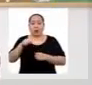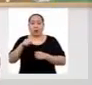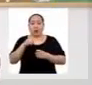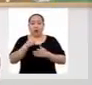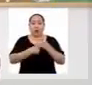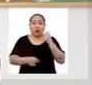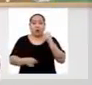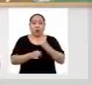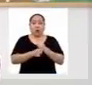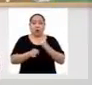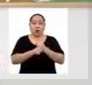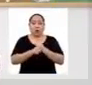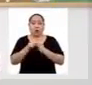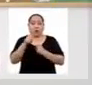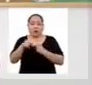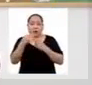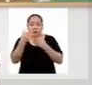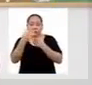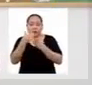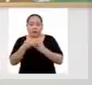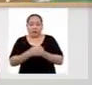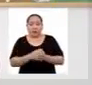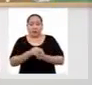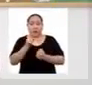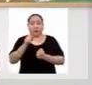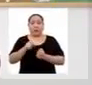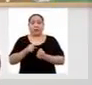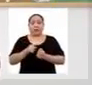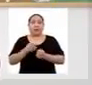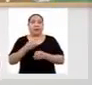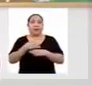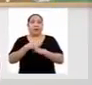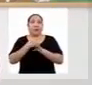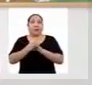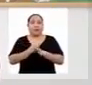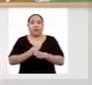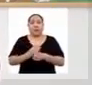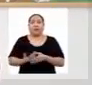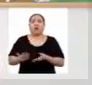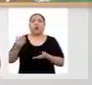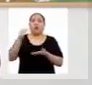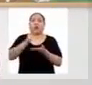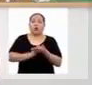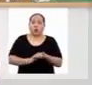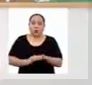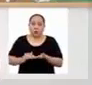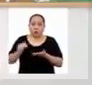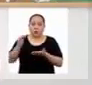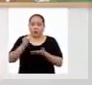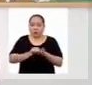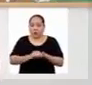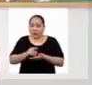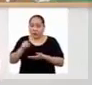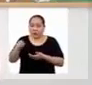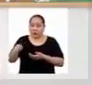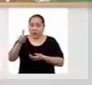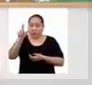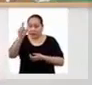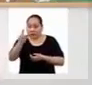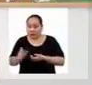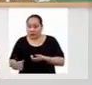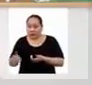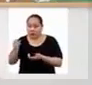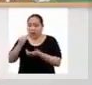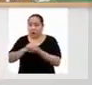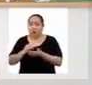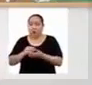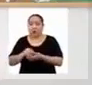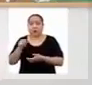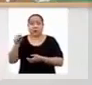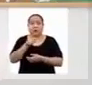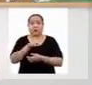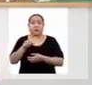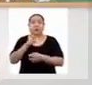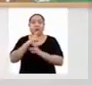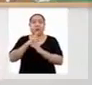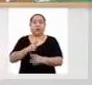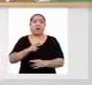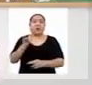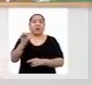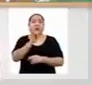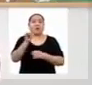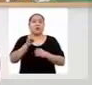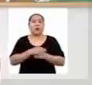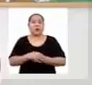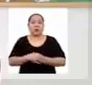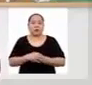de medición se refiere al grado en que su aplicación repetida al mismo individuo u objeto produce resultados